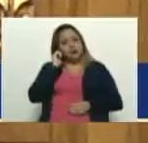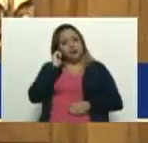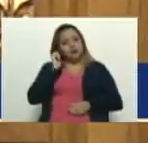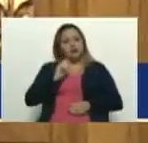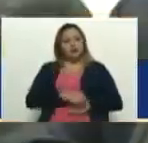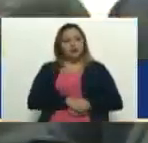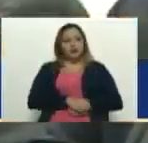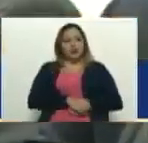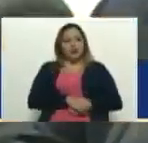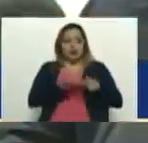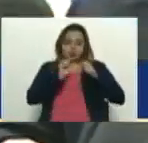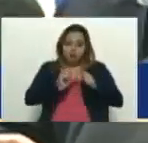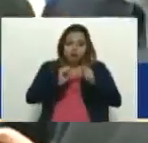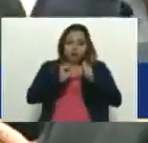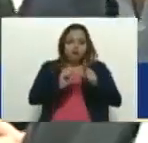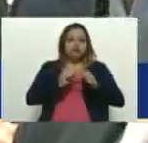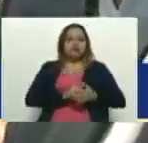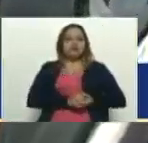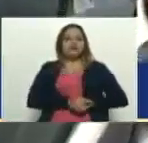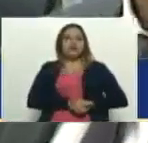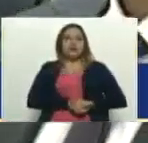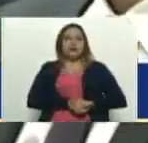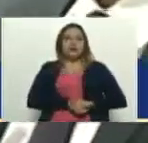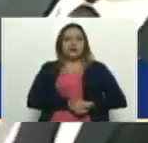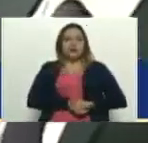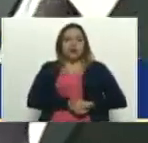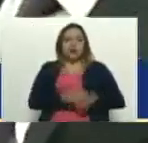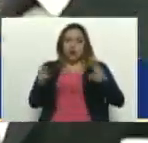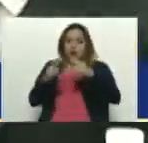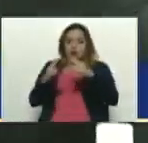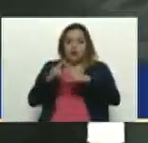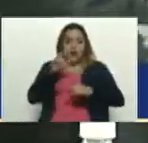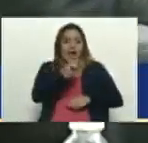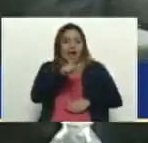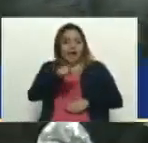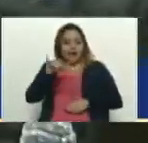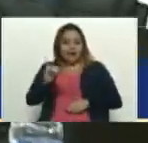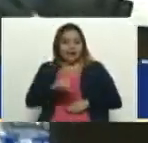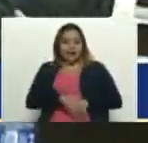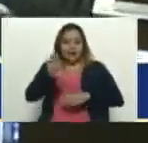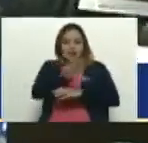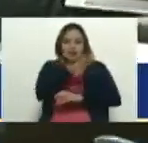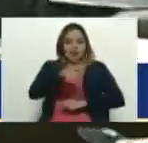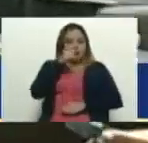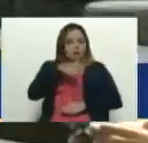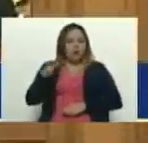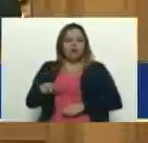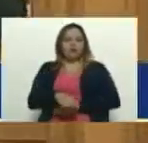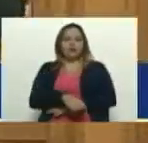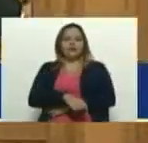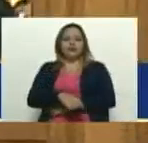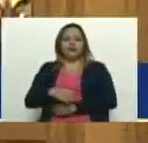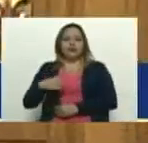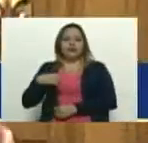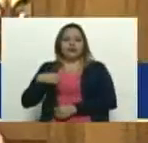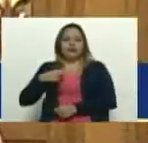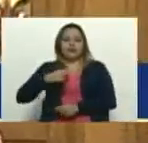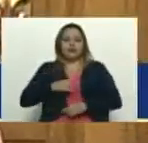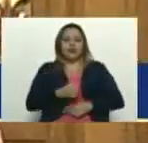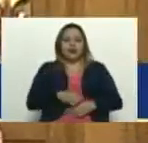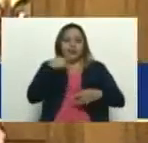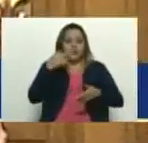que Eli Rafael Primera Rosell, conocido como Alí Primera, el cantor del pueblo, falleció el